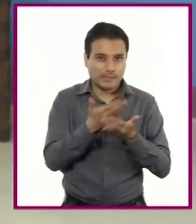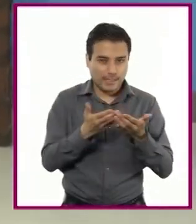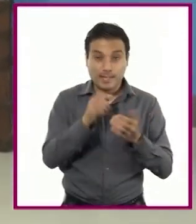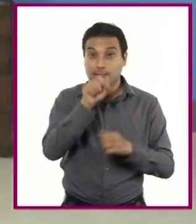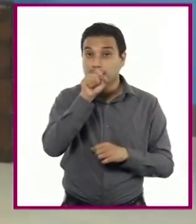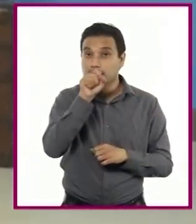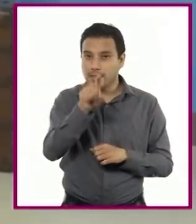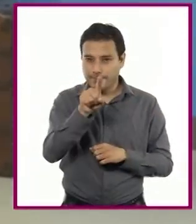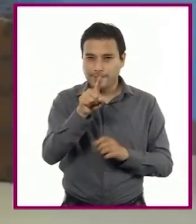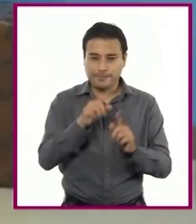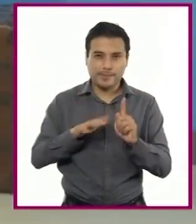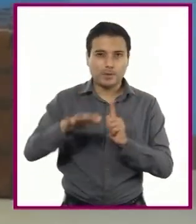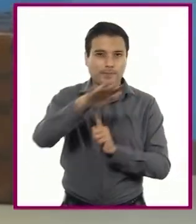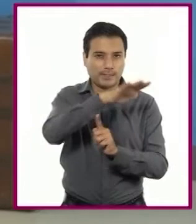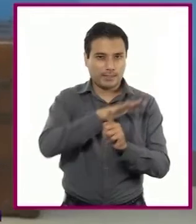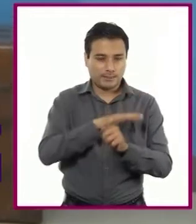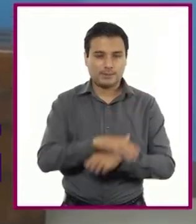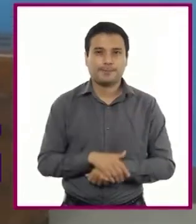y medioambientales.